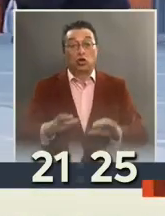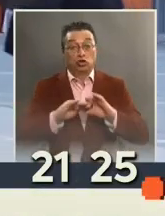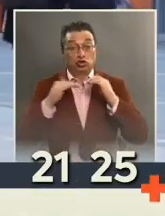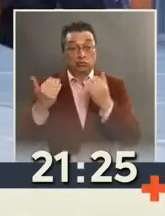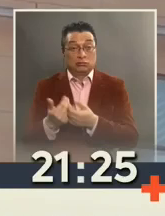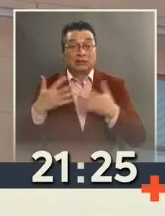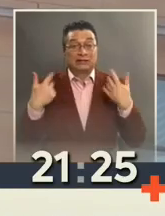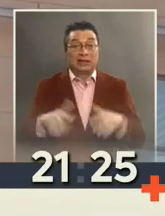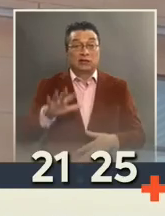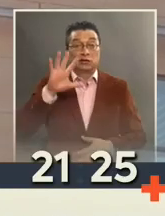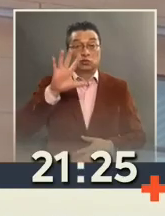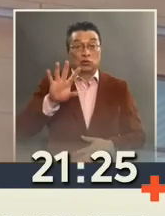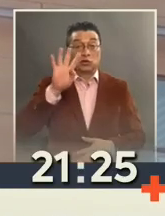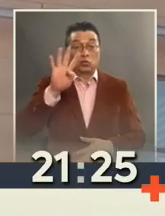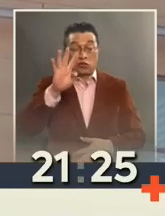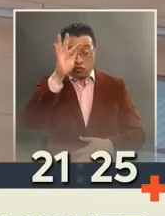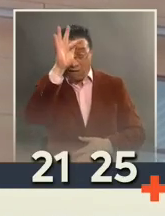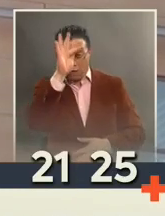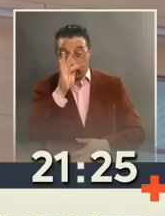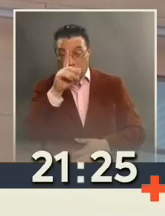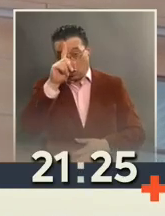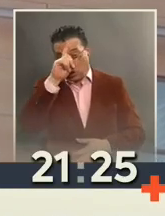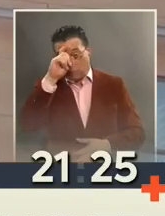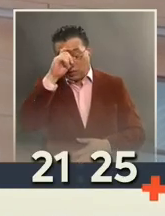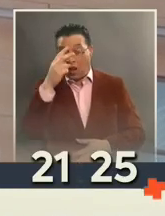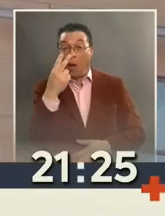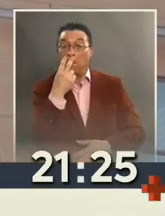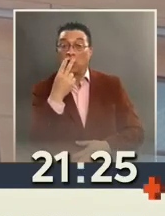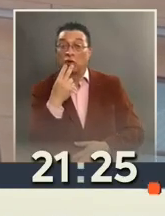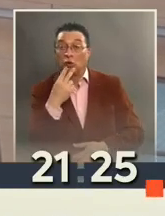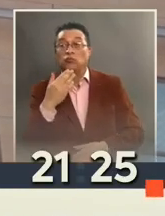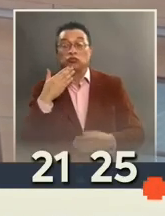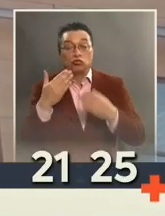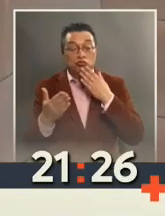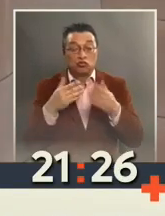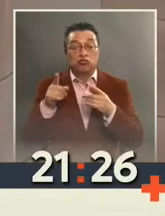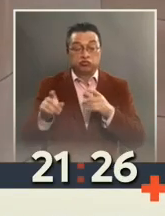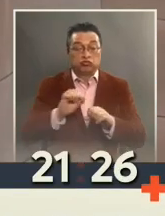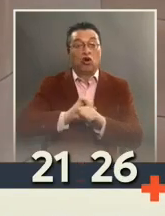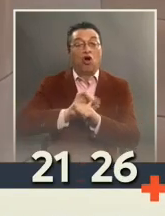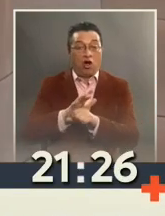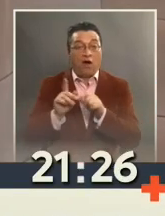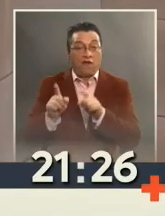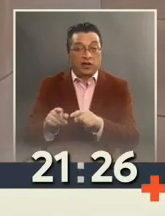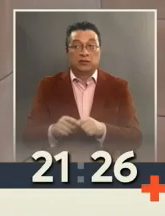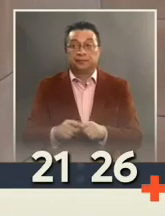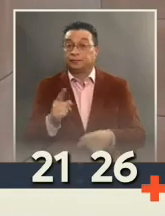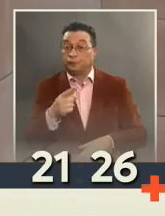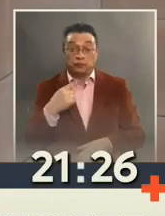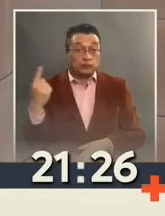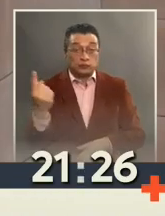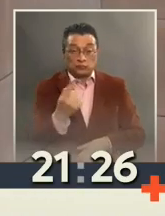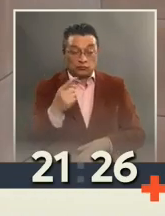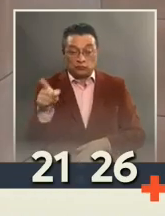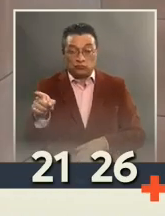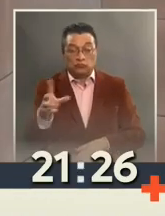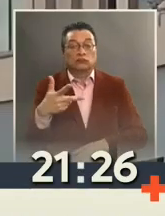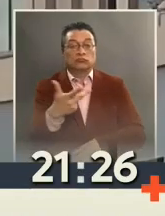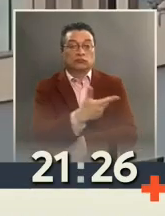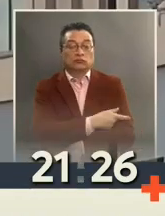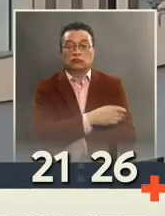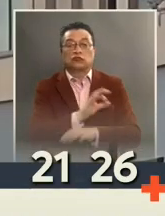54 funcionarios del hospital de puerto montt contagiados de kobe 19 todos ellos con su esquema de vacunación